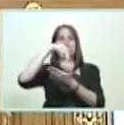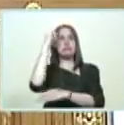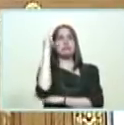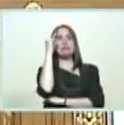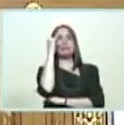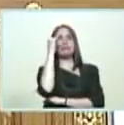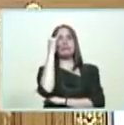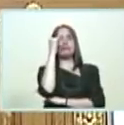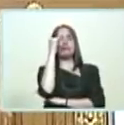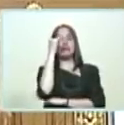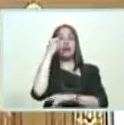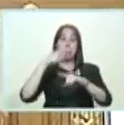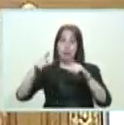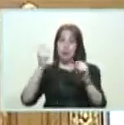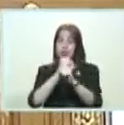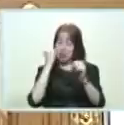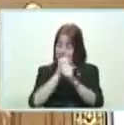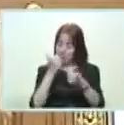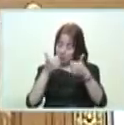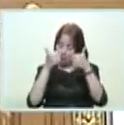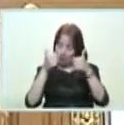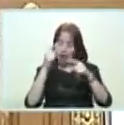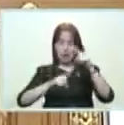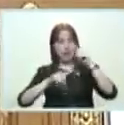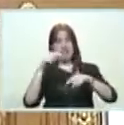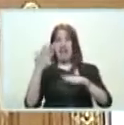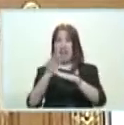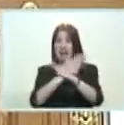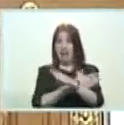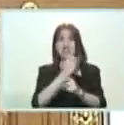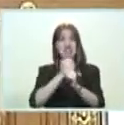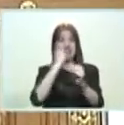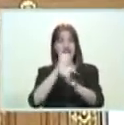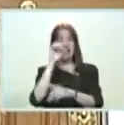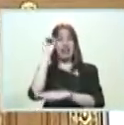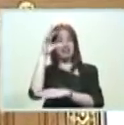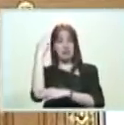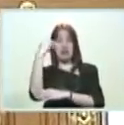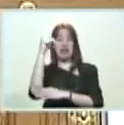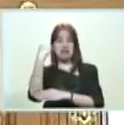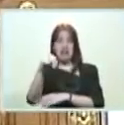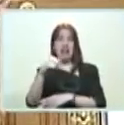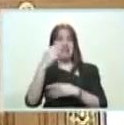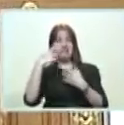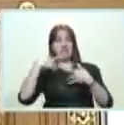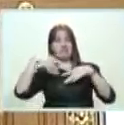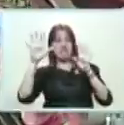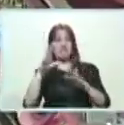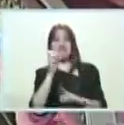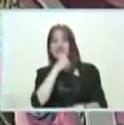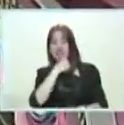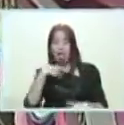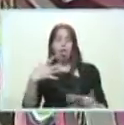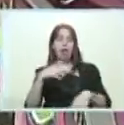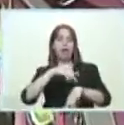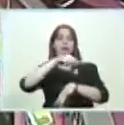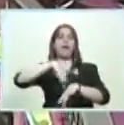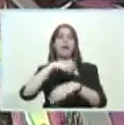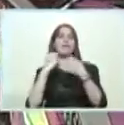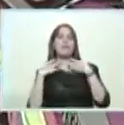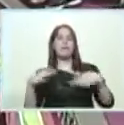Pero por lo menos están trabajando por algo útil. Antes trabajaban para la Asamblea Nacional de Coburguesa para perder el tiempo,